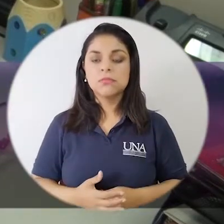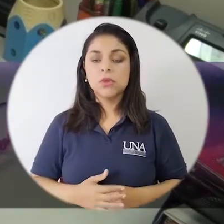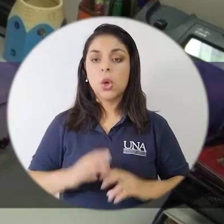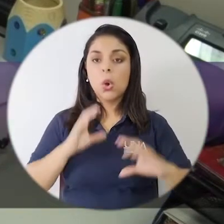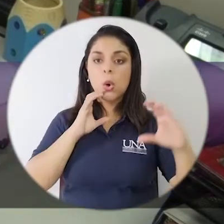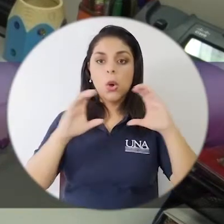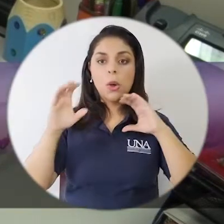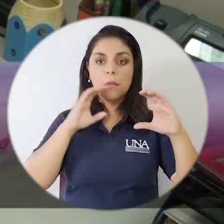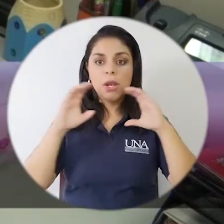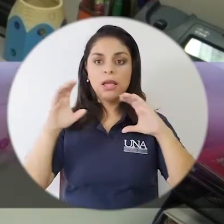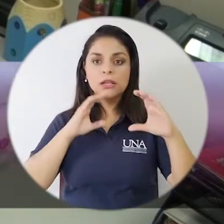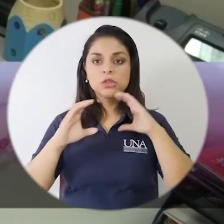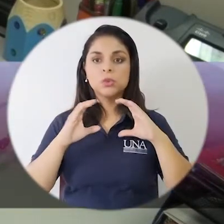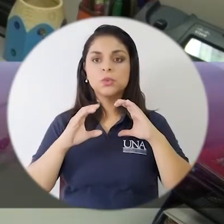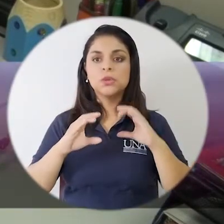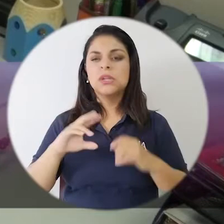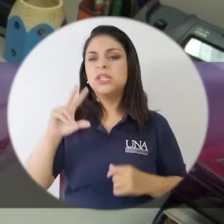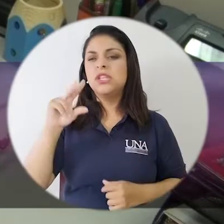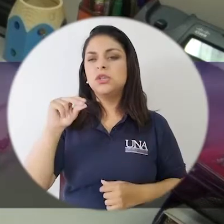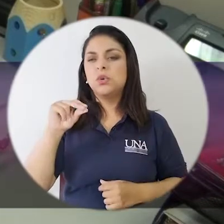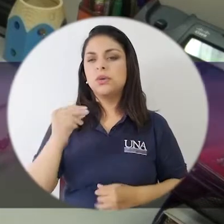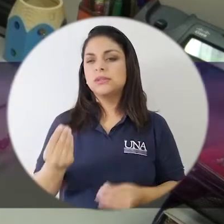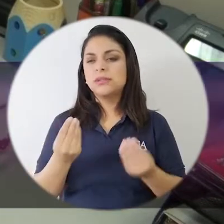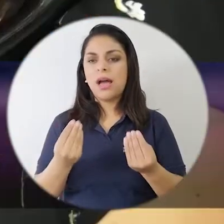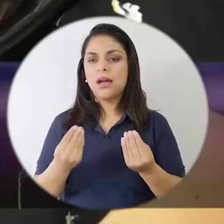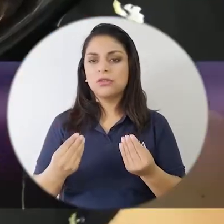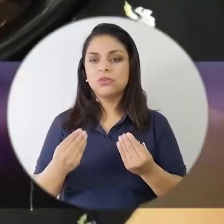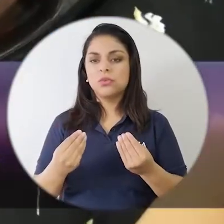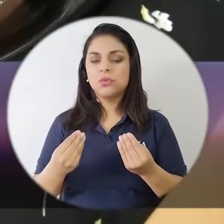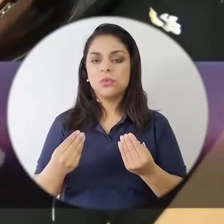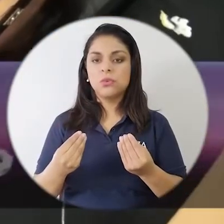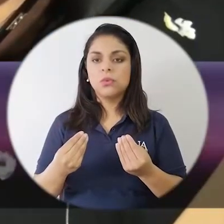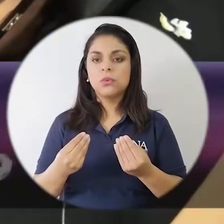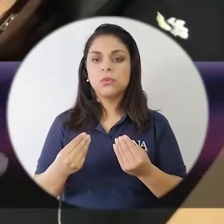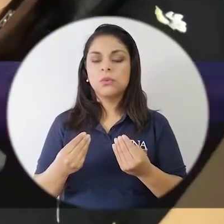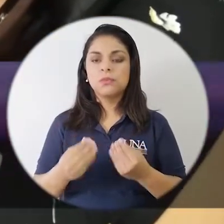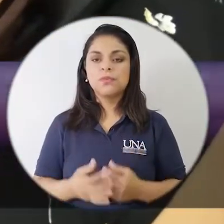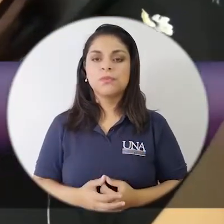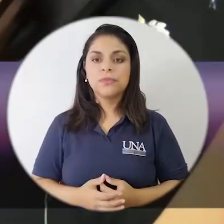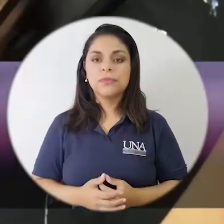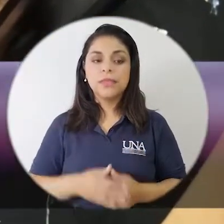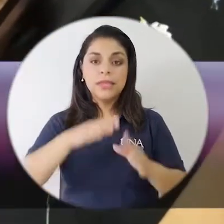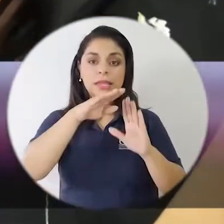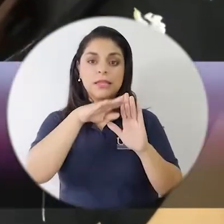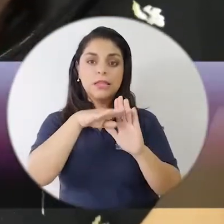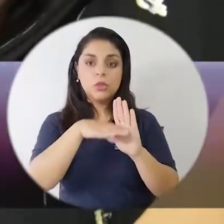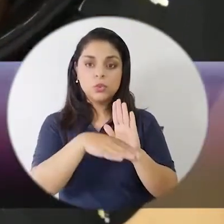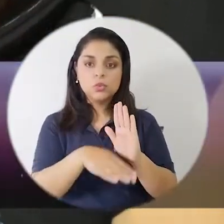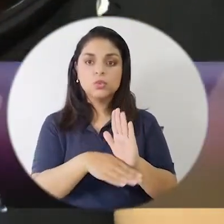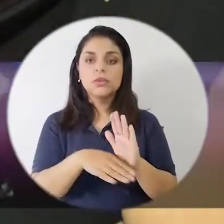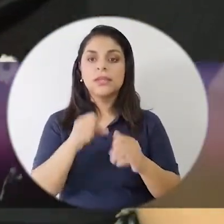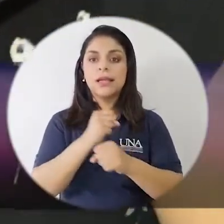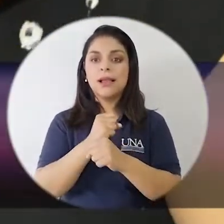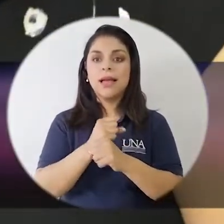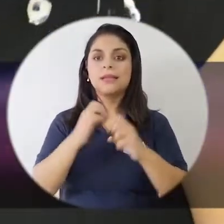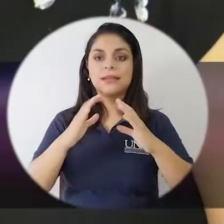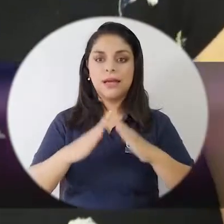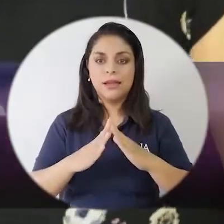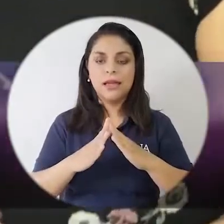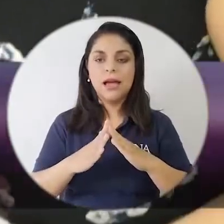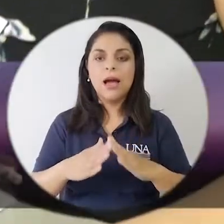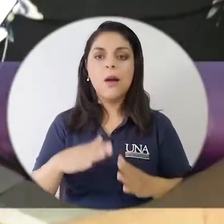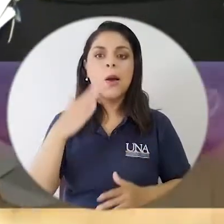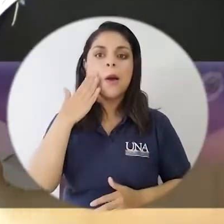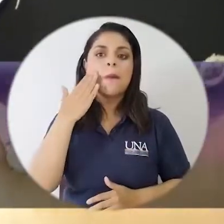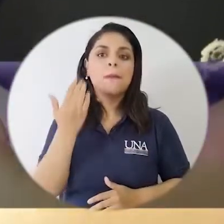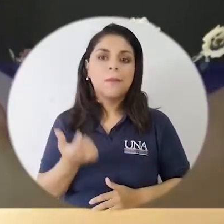esto de la comunicación y no tanto la instrucción de la tarea, porque la